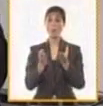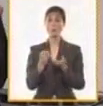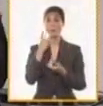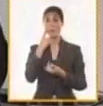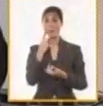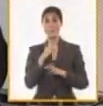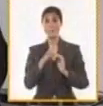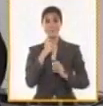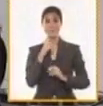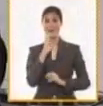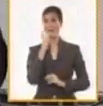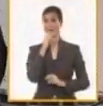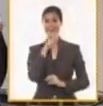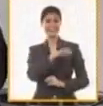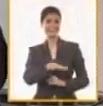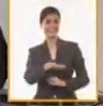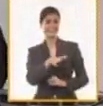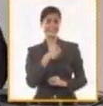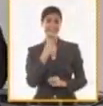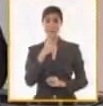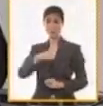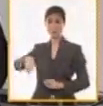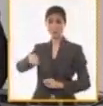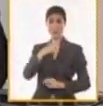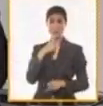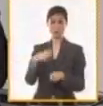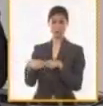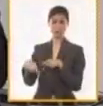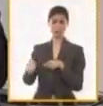jardín. Pero bueno, lo dijo y ellos sabrán.